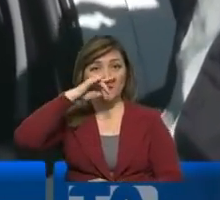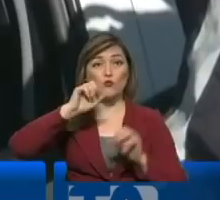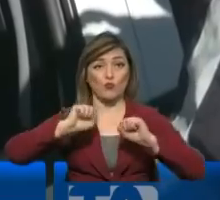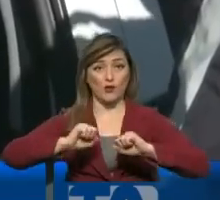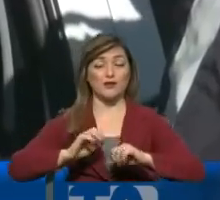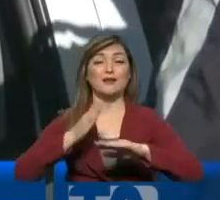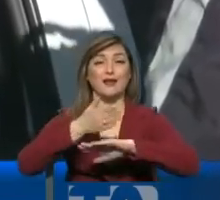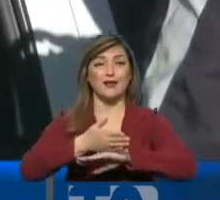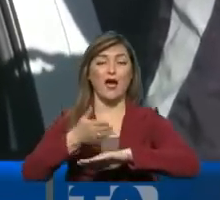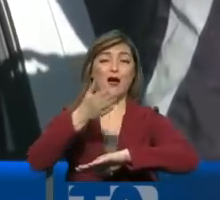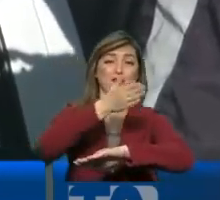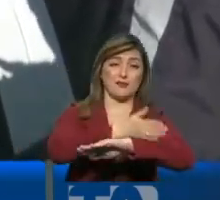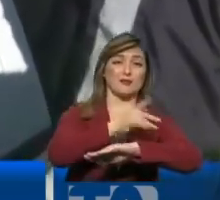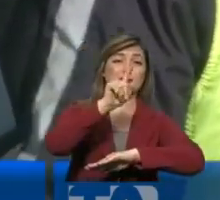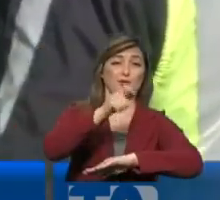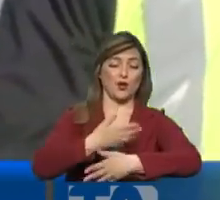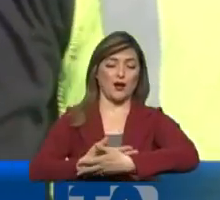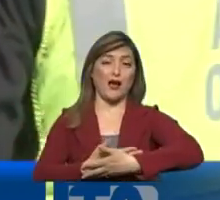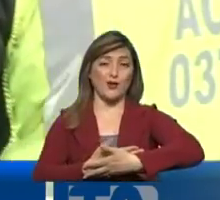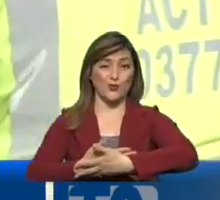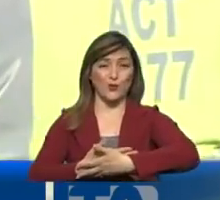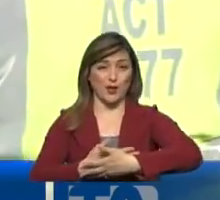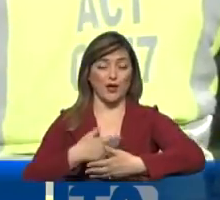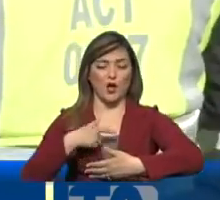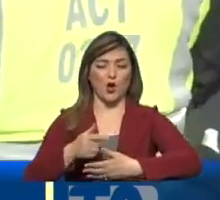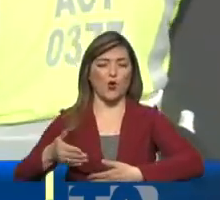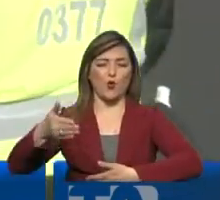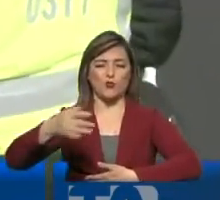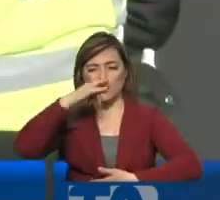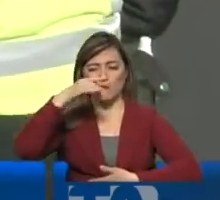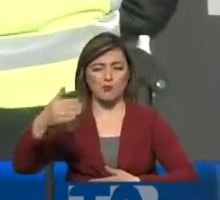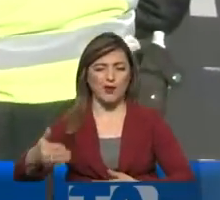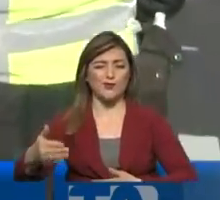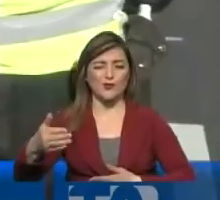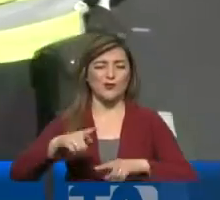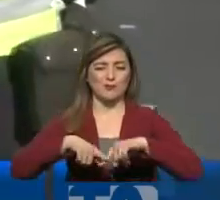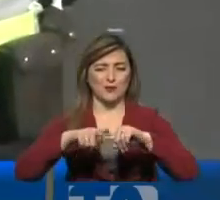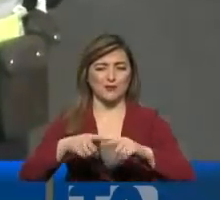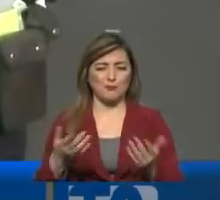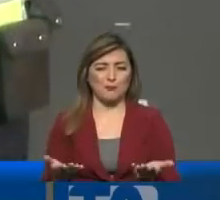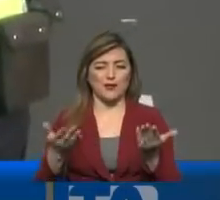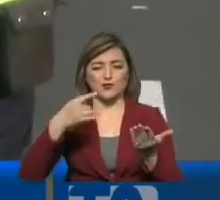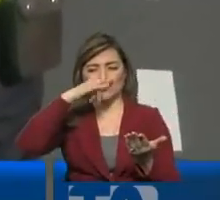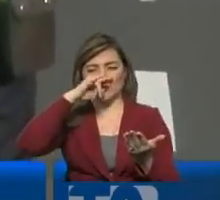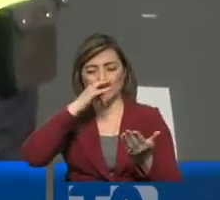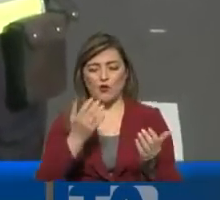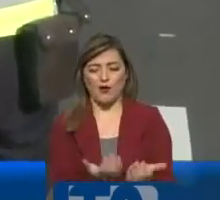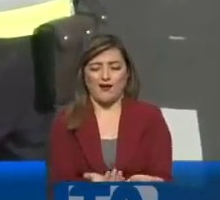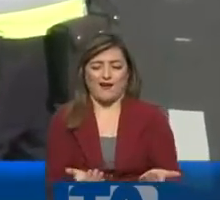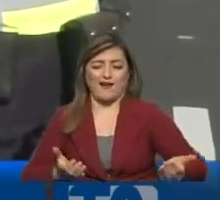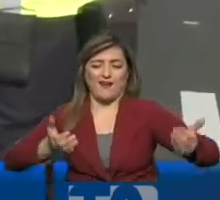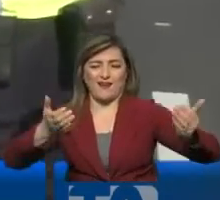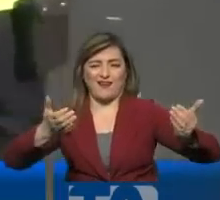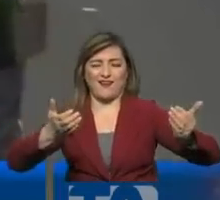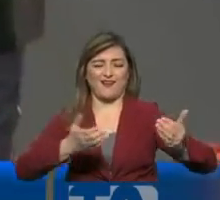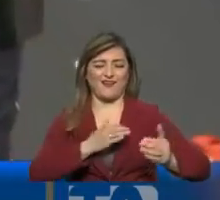retención infantil o los car seat, dependiendo de la talla y del peso del niño. Perfecto,